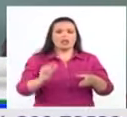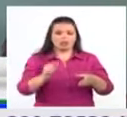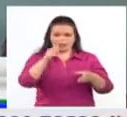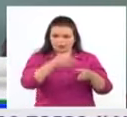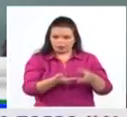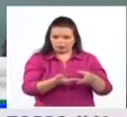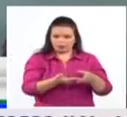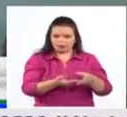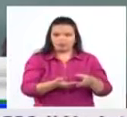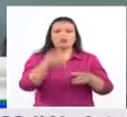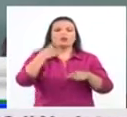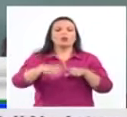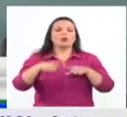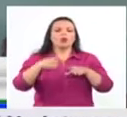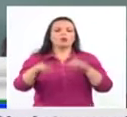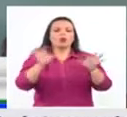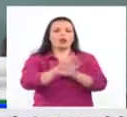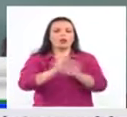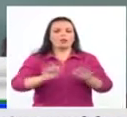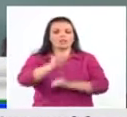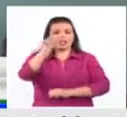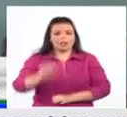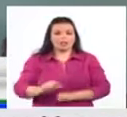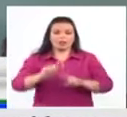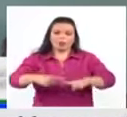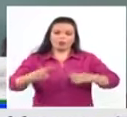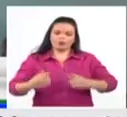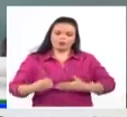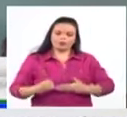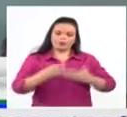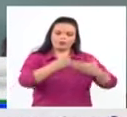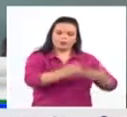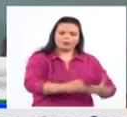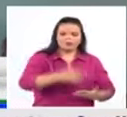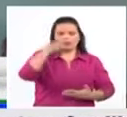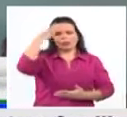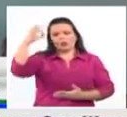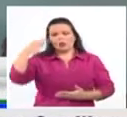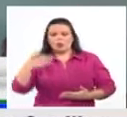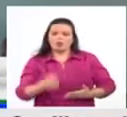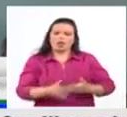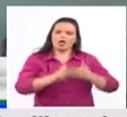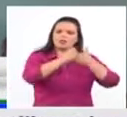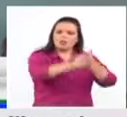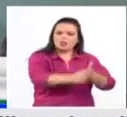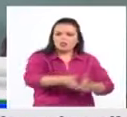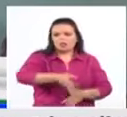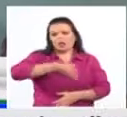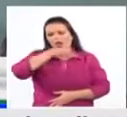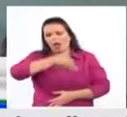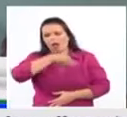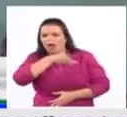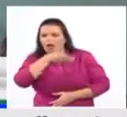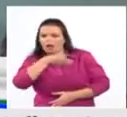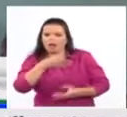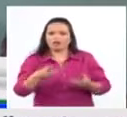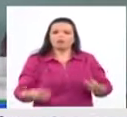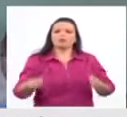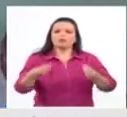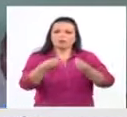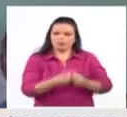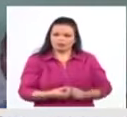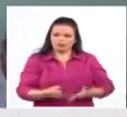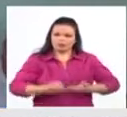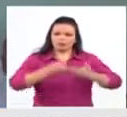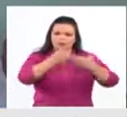para garantizar no solamente la identificación de estos emergentes, sino la orientación adecuada y el acompañamiento terapéutico en función